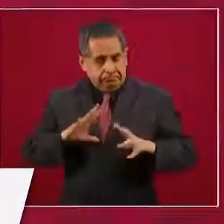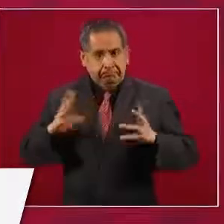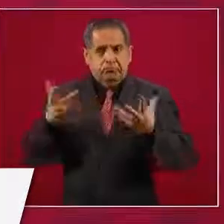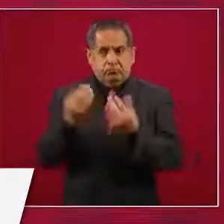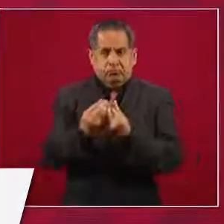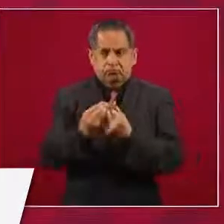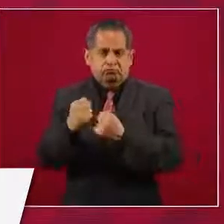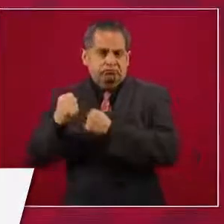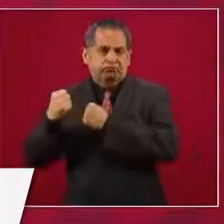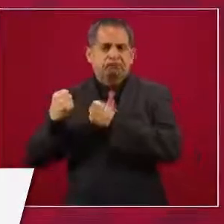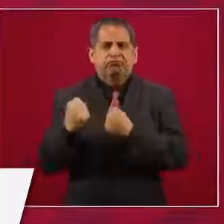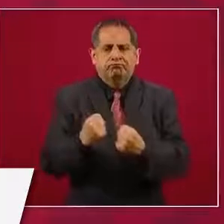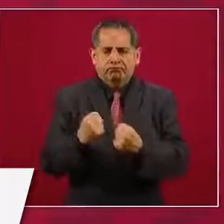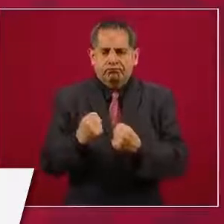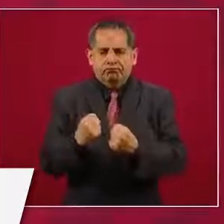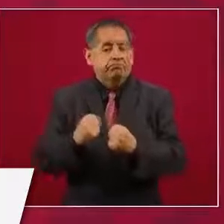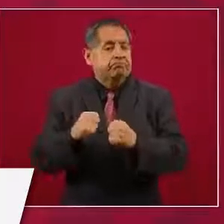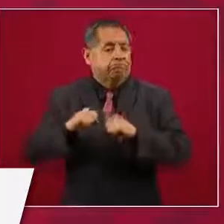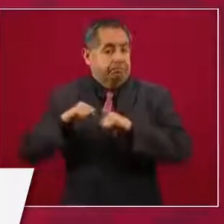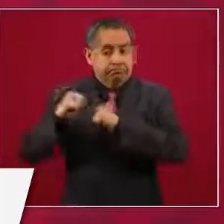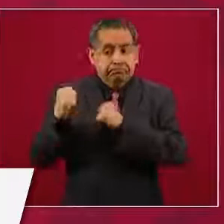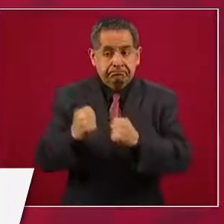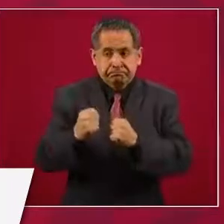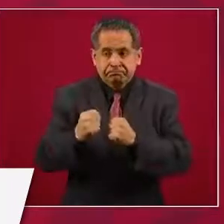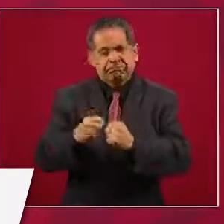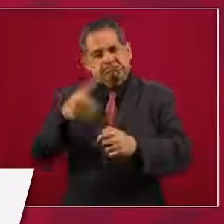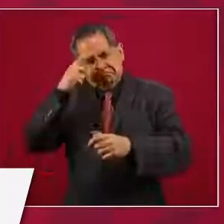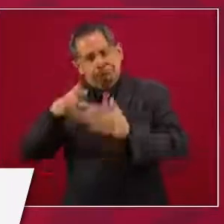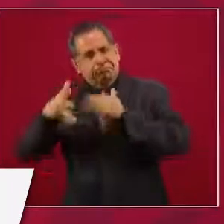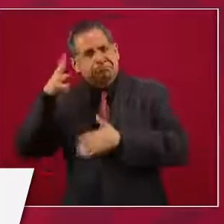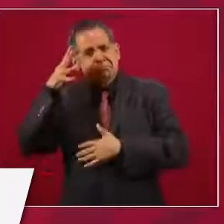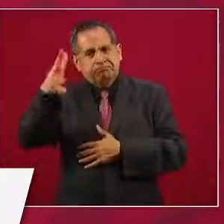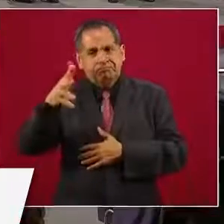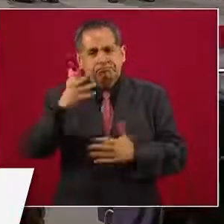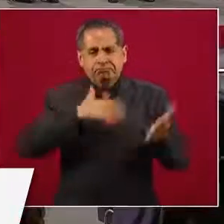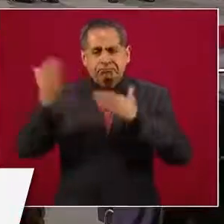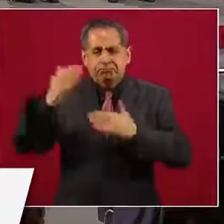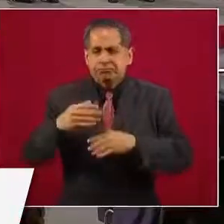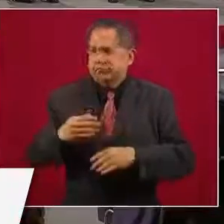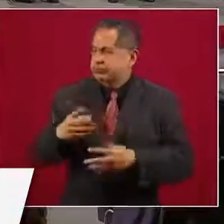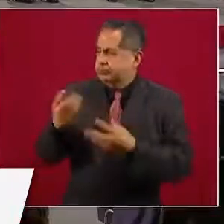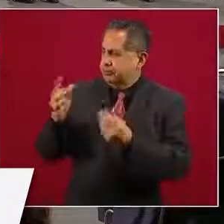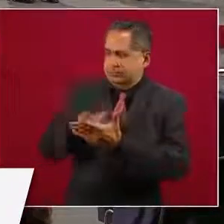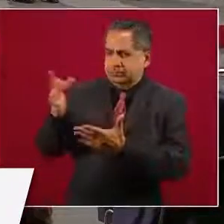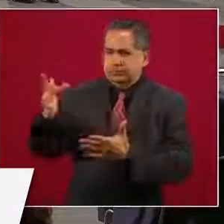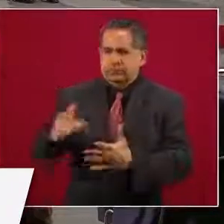somos fuertes y fuertes somos el futuro. Muchas gracias.